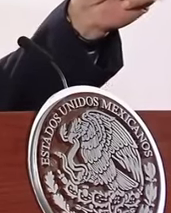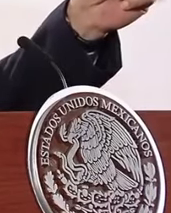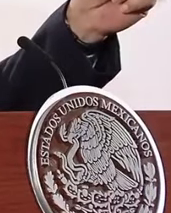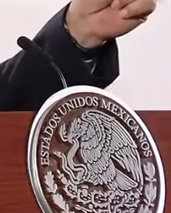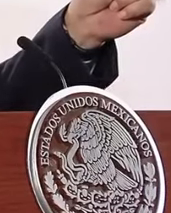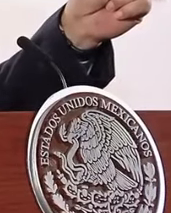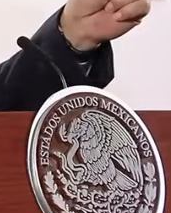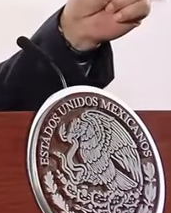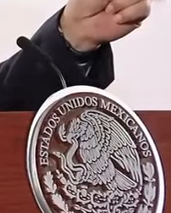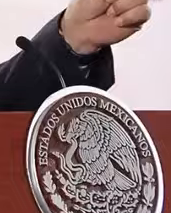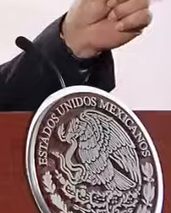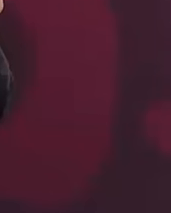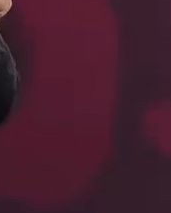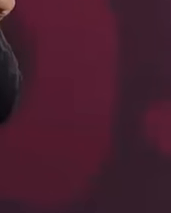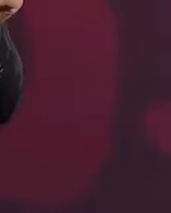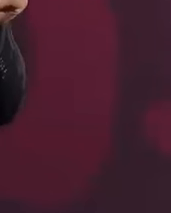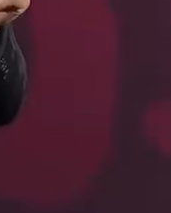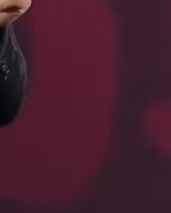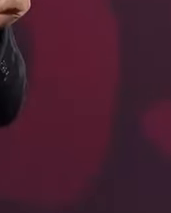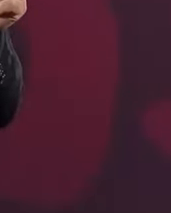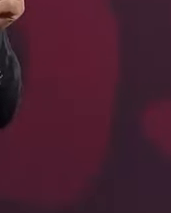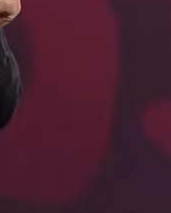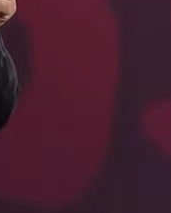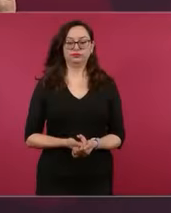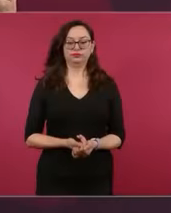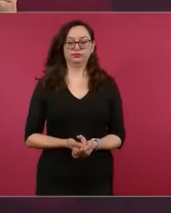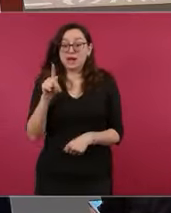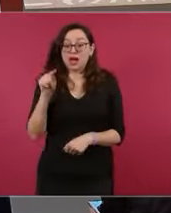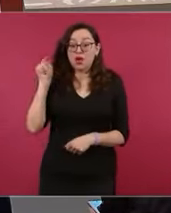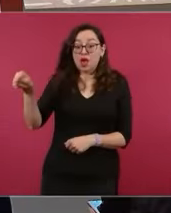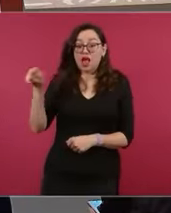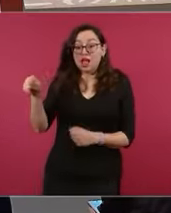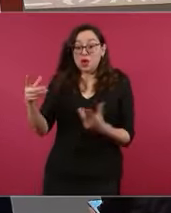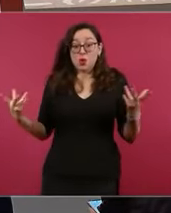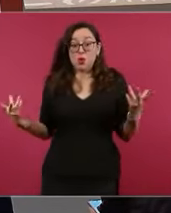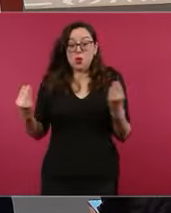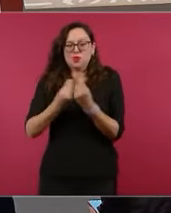así de cercano a Salinas.